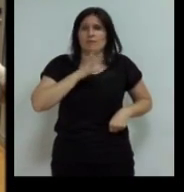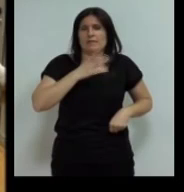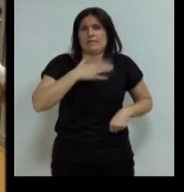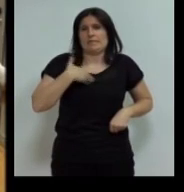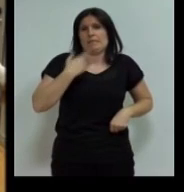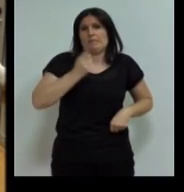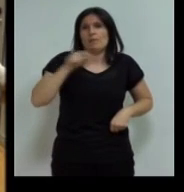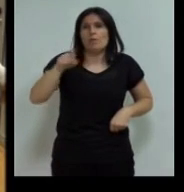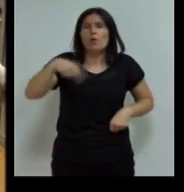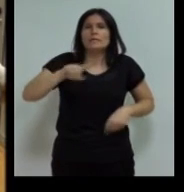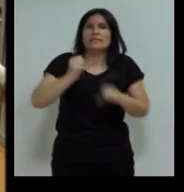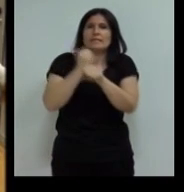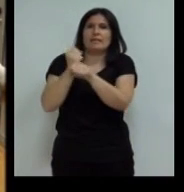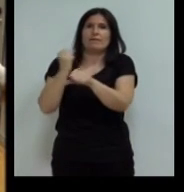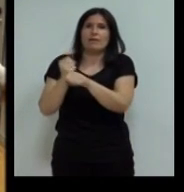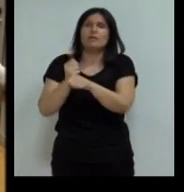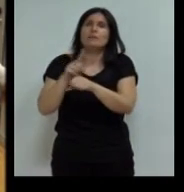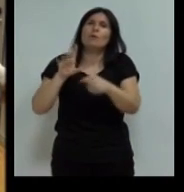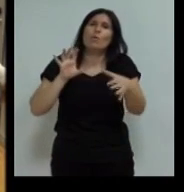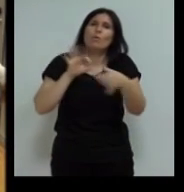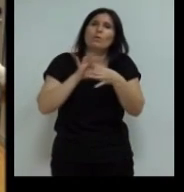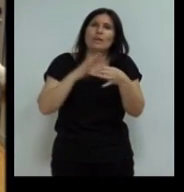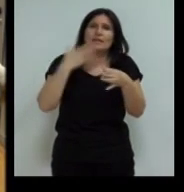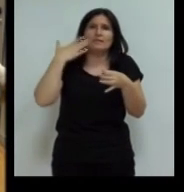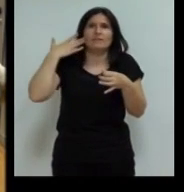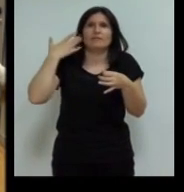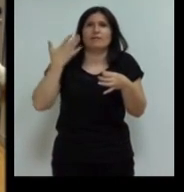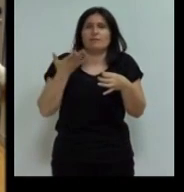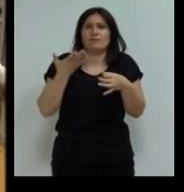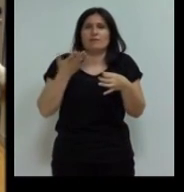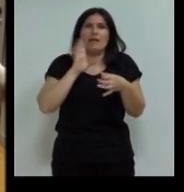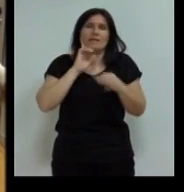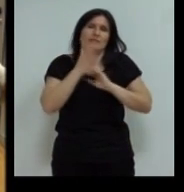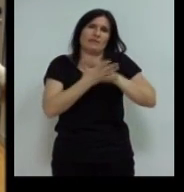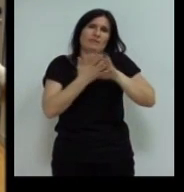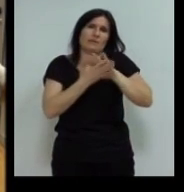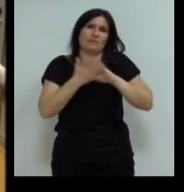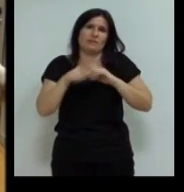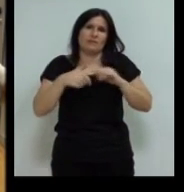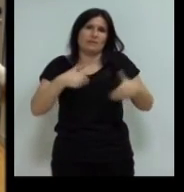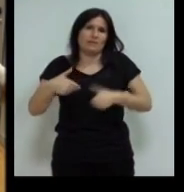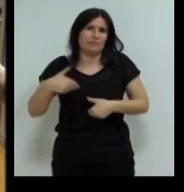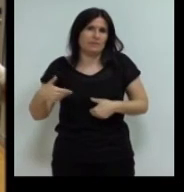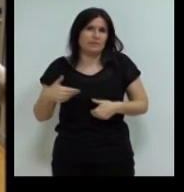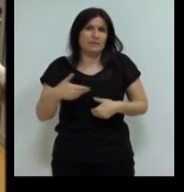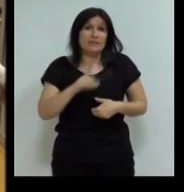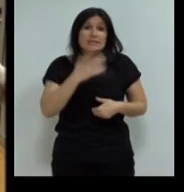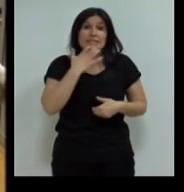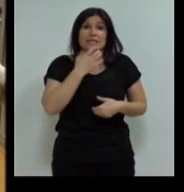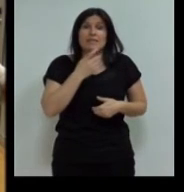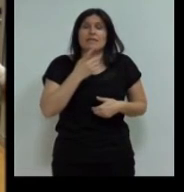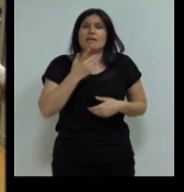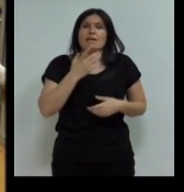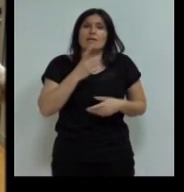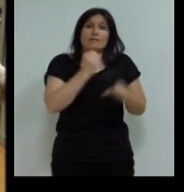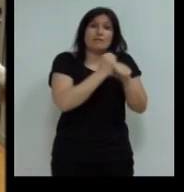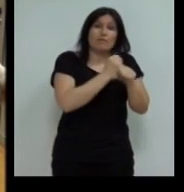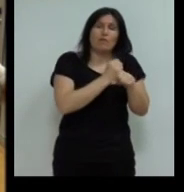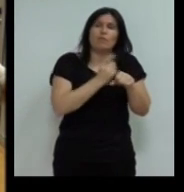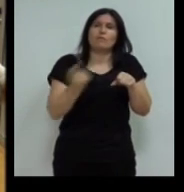ese trabajo y va unido a la dignificación, etcétera, que demandábamos, ¿no? Cuando alguien está dispuesto a pagar por lo que haces. Por lo que